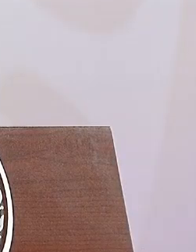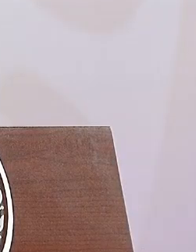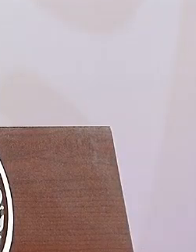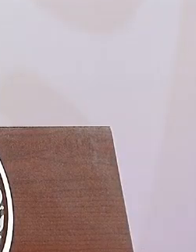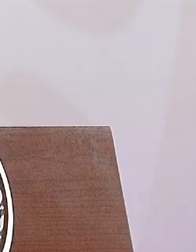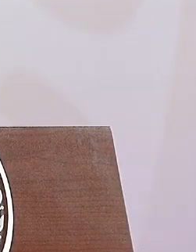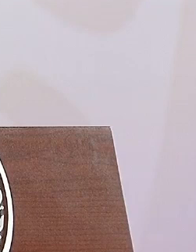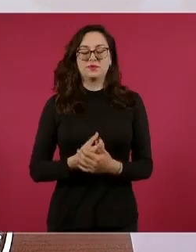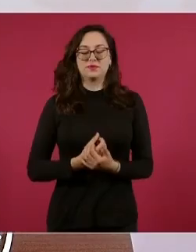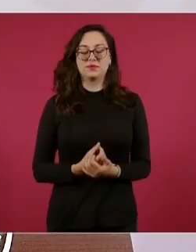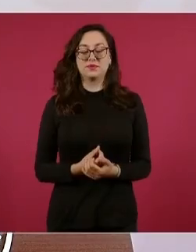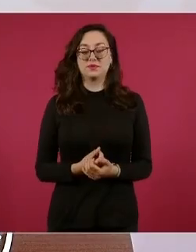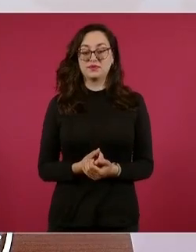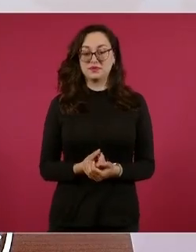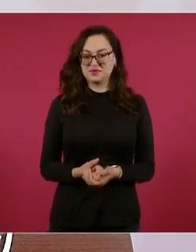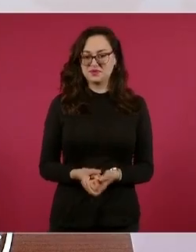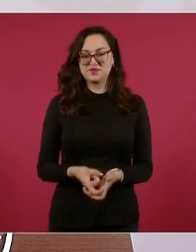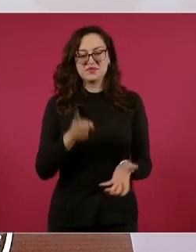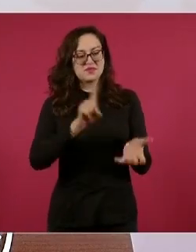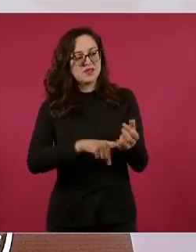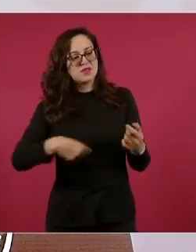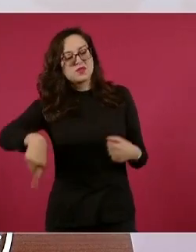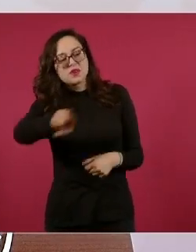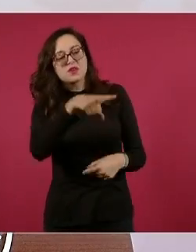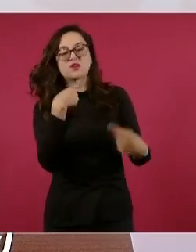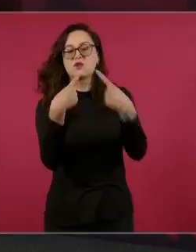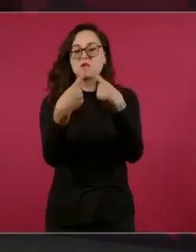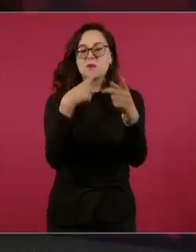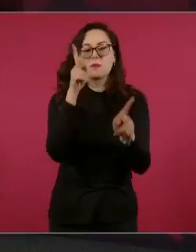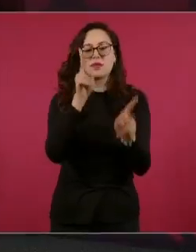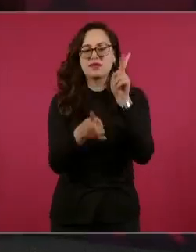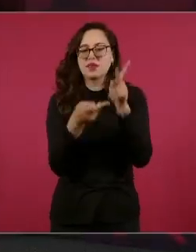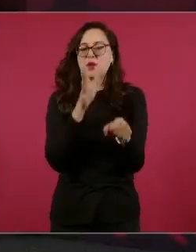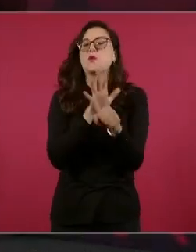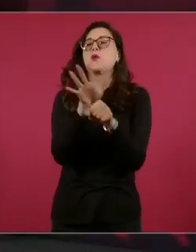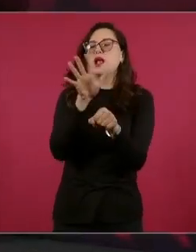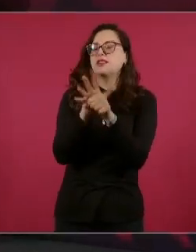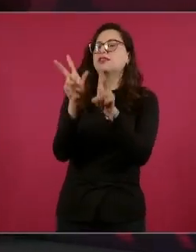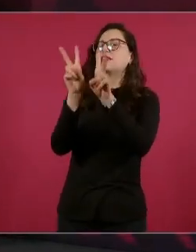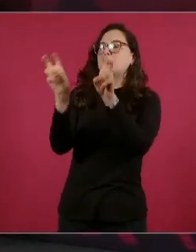Porque la vida pública tiene que ser cada vez más pública.